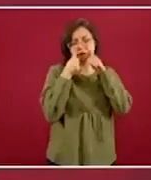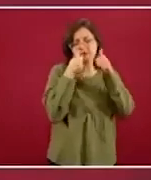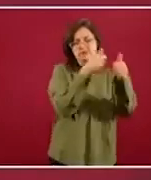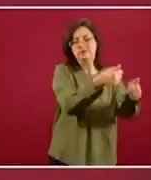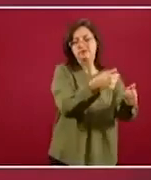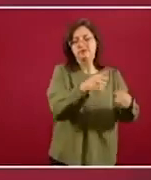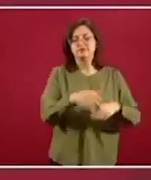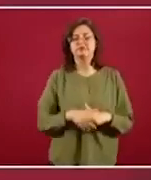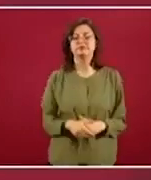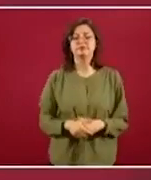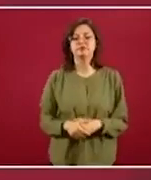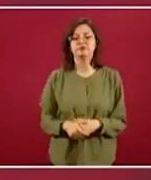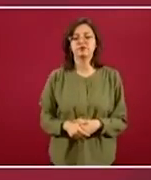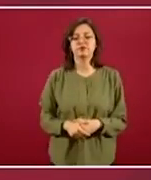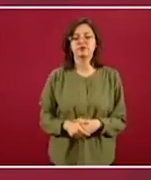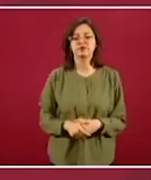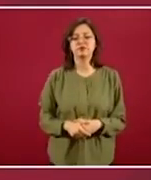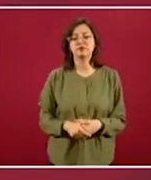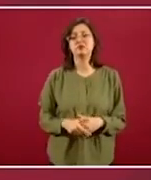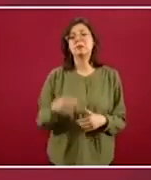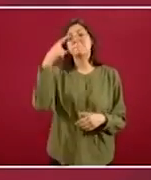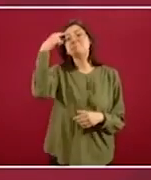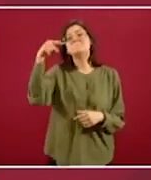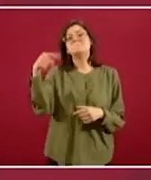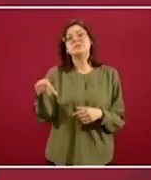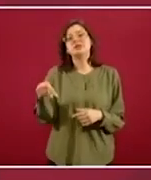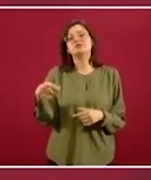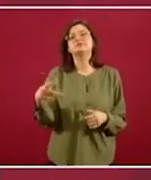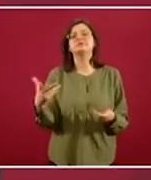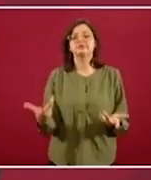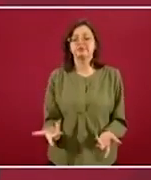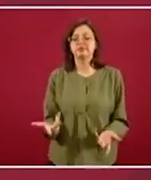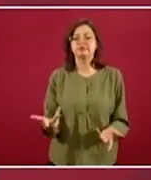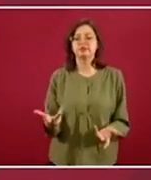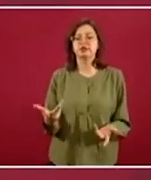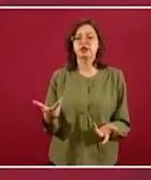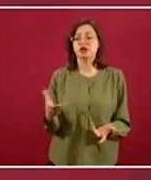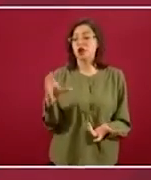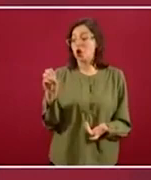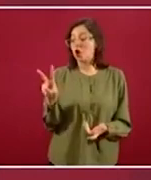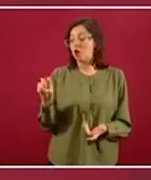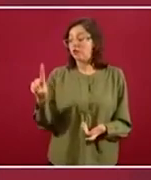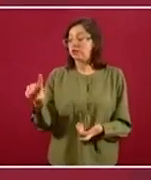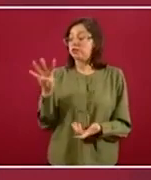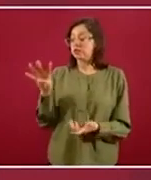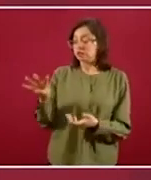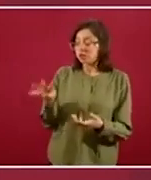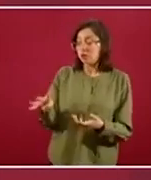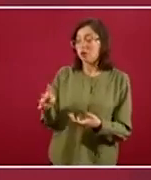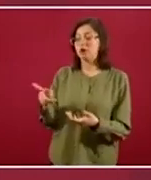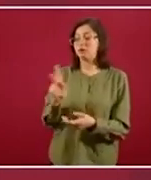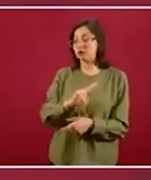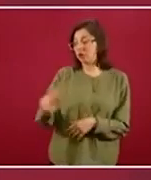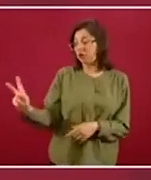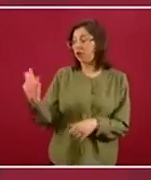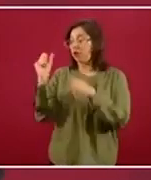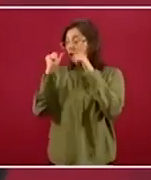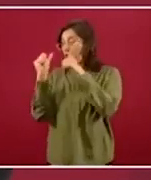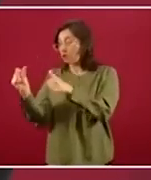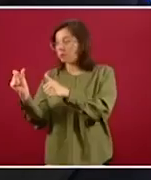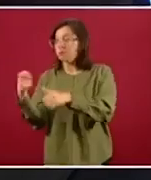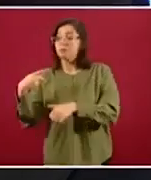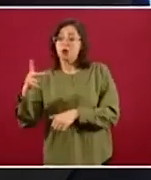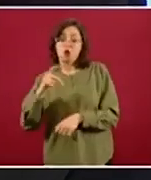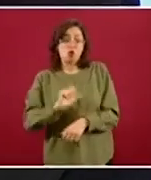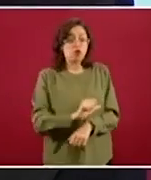formas graves. Esto para mantener la atención no solamente al COVID-19, a los pacientes con COVID-19, sino también a